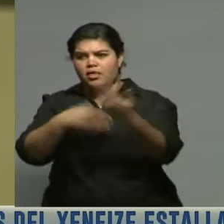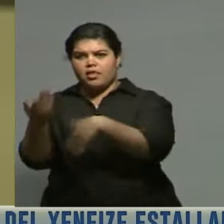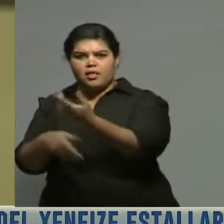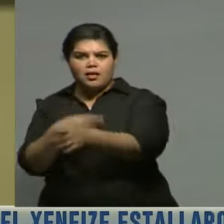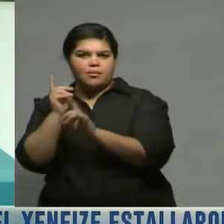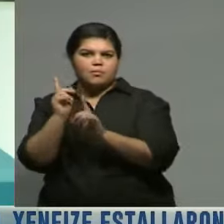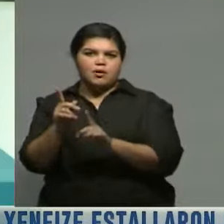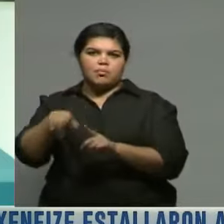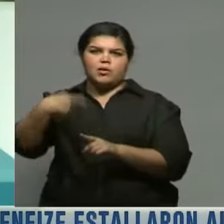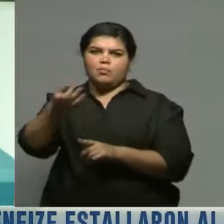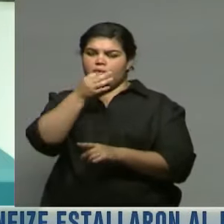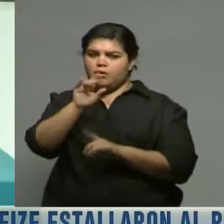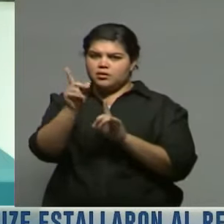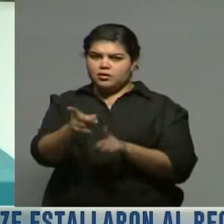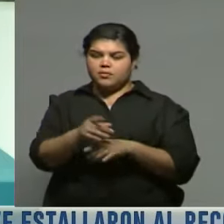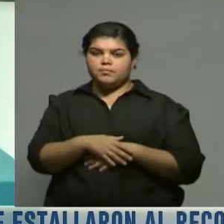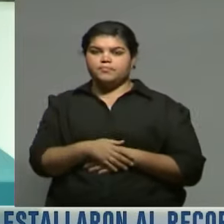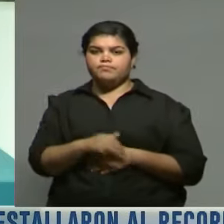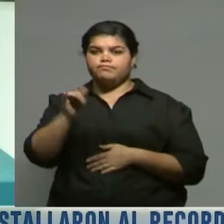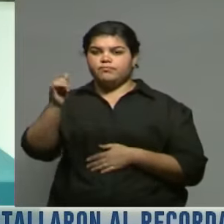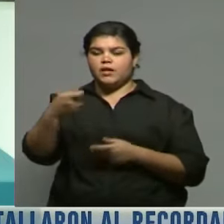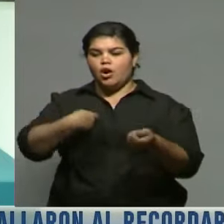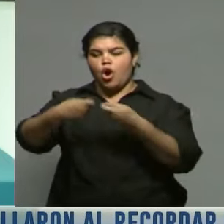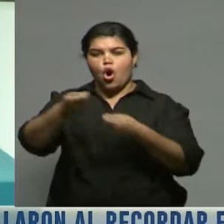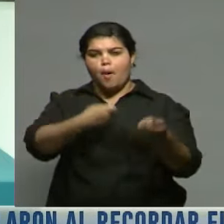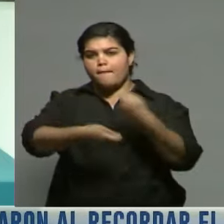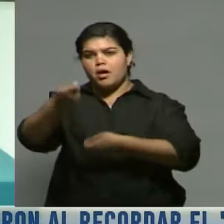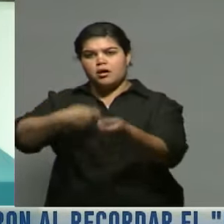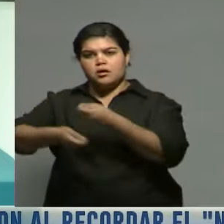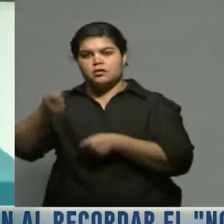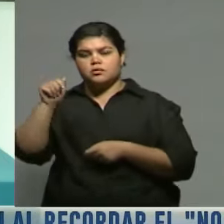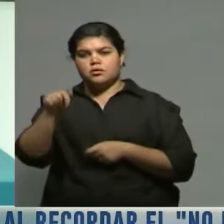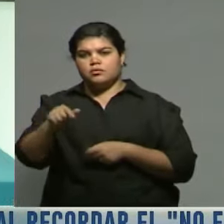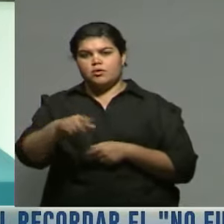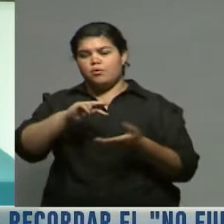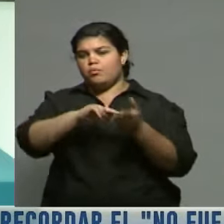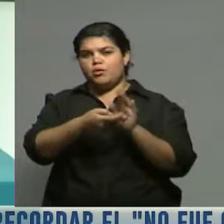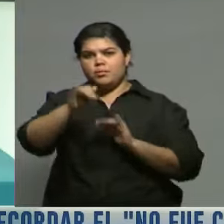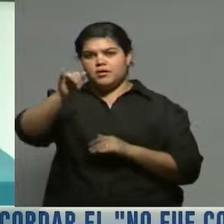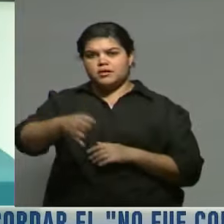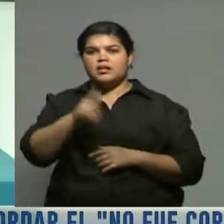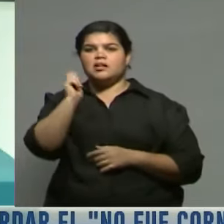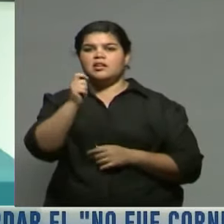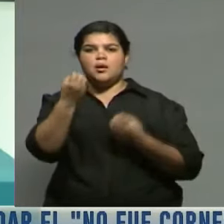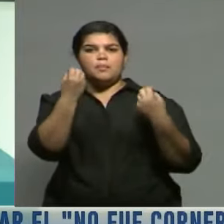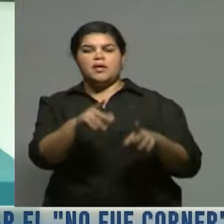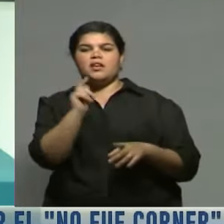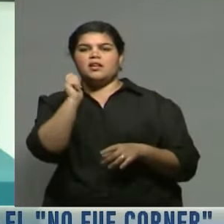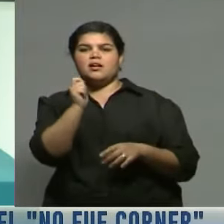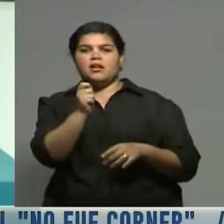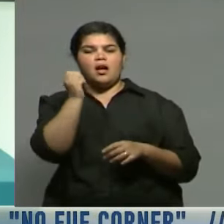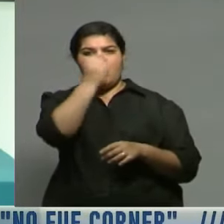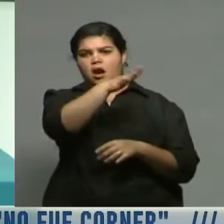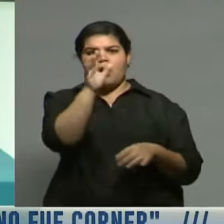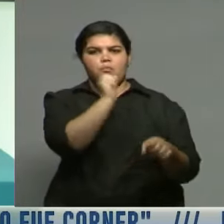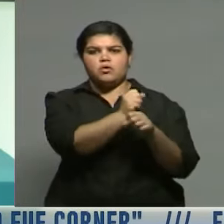las góndolas. Sí, toda la cadena de comercialización va a estar totalmente afectada. Está claro que quien más va a perder va a ser el productor primario, en, uh-huh, este sentido,